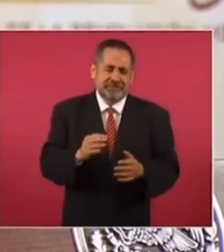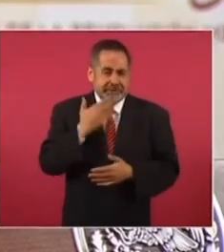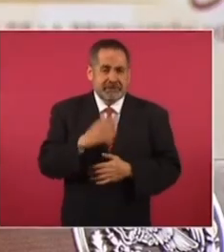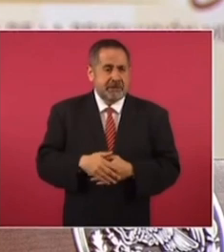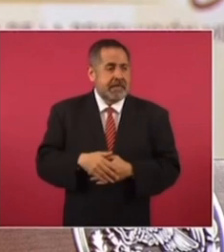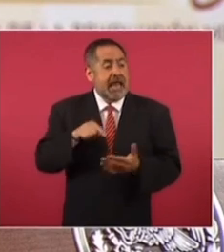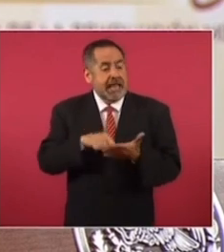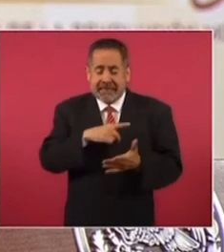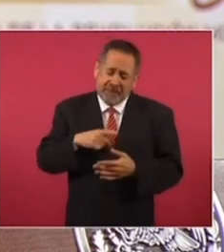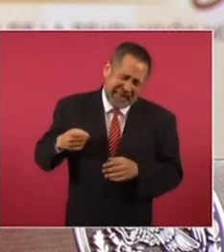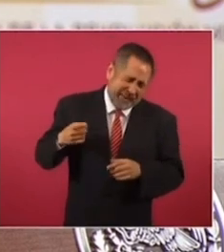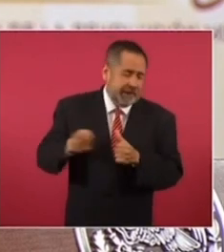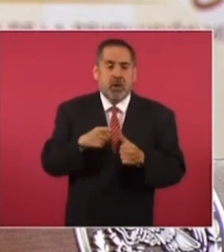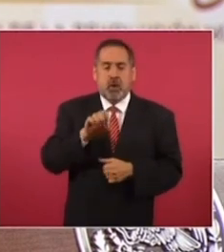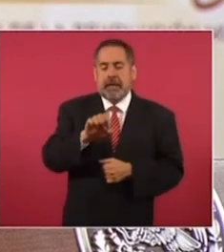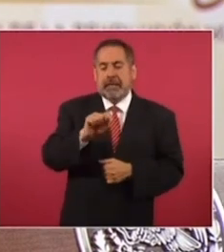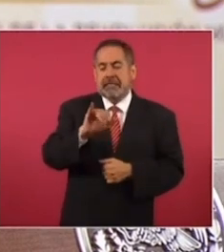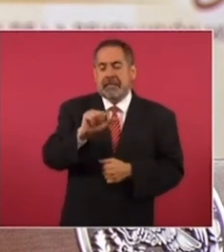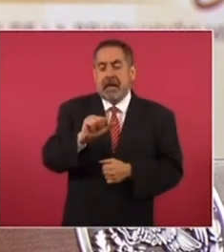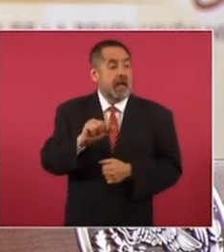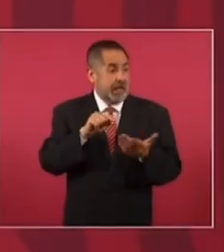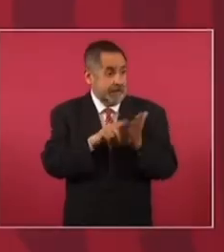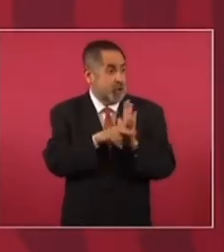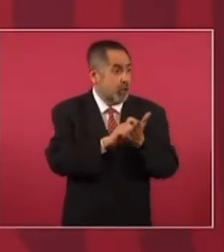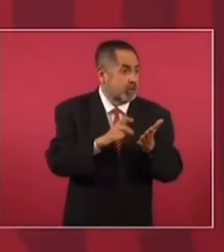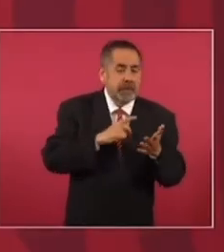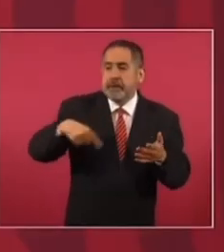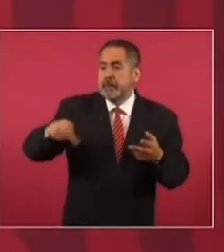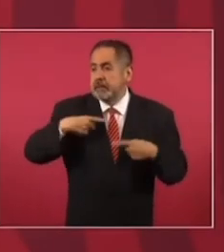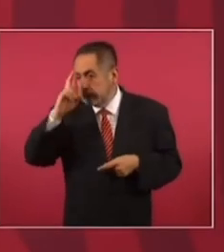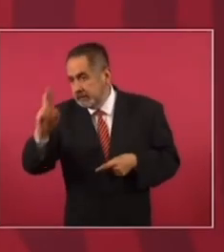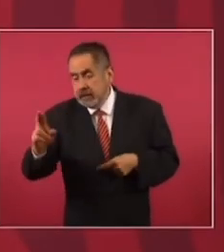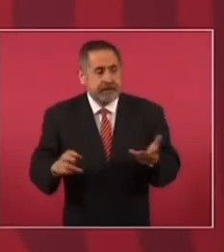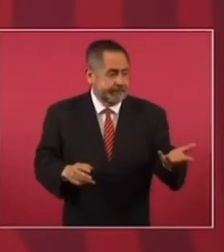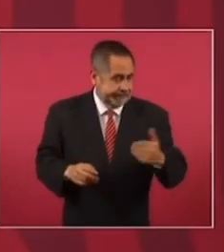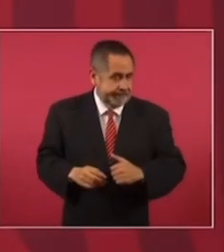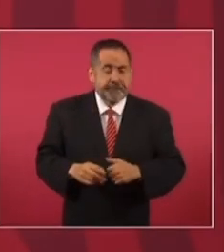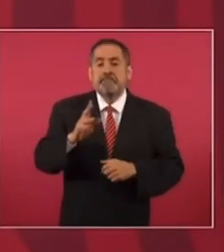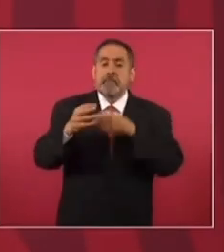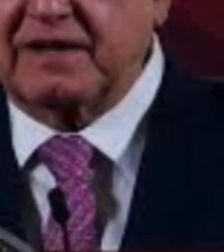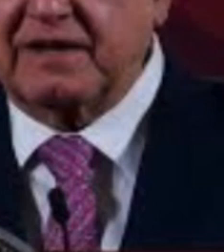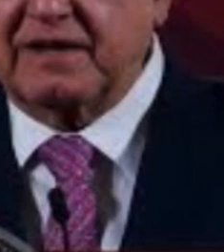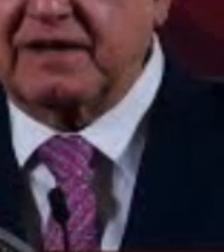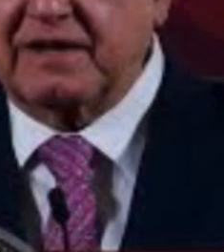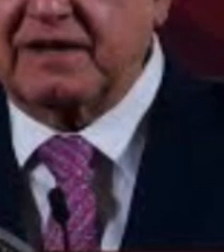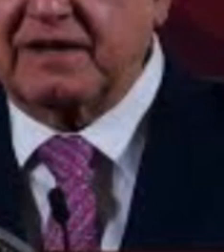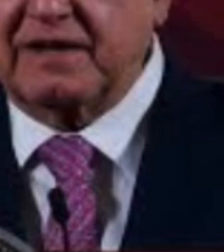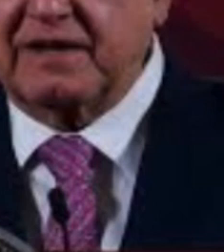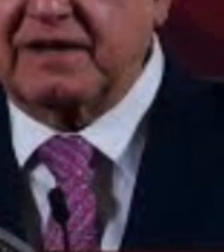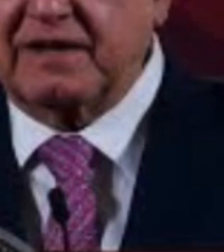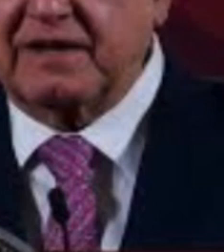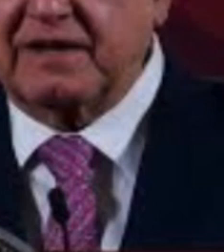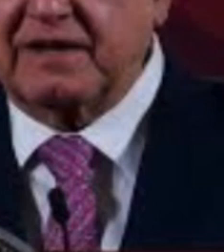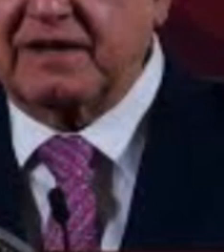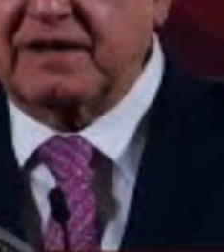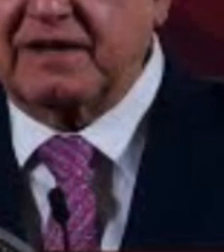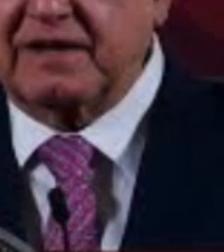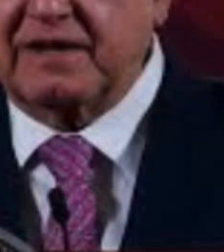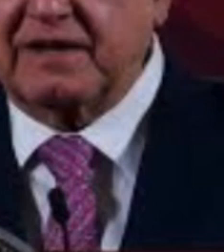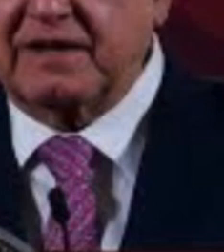hoyo. Loret lo descubrió. En estos casos donde los dos tienen una plataforma donde